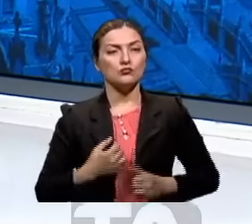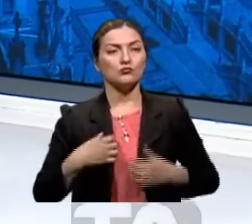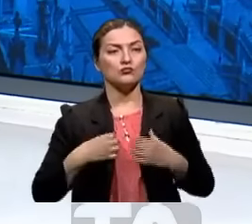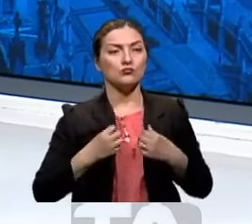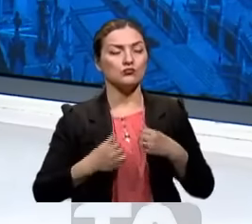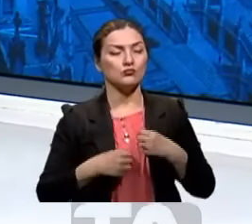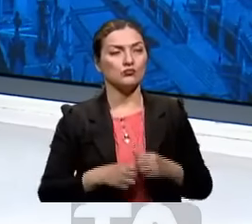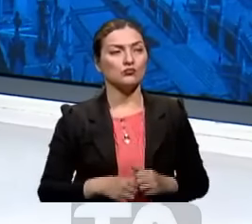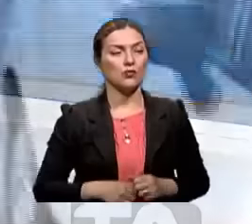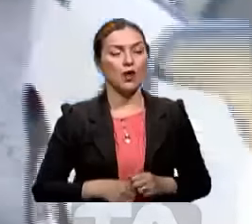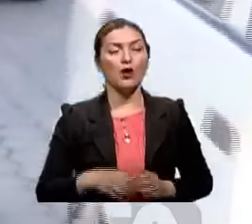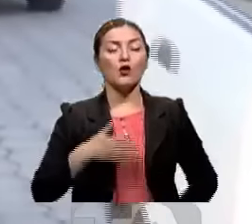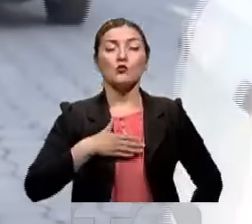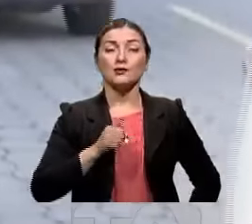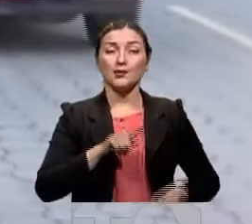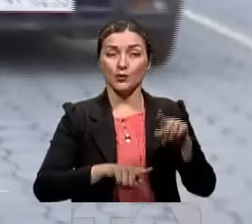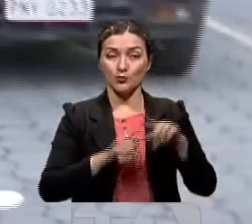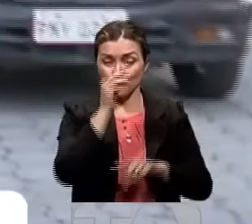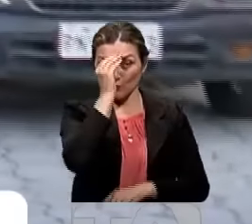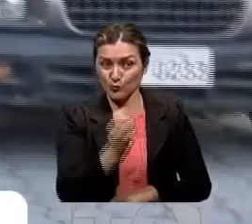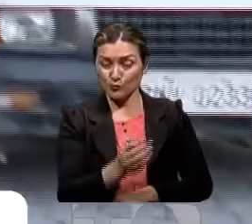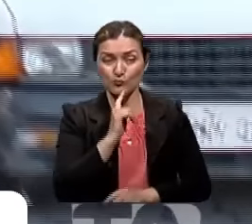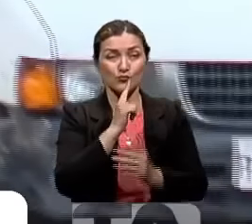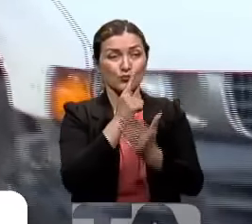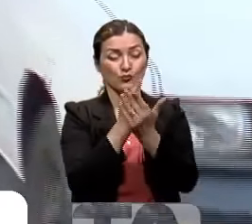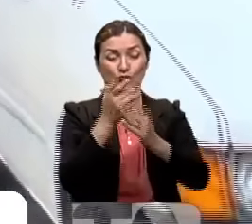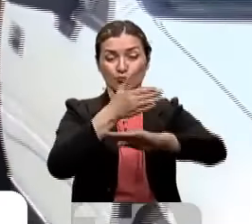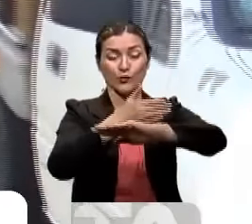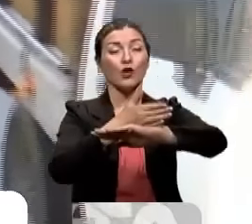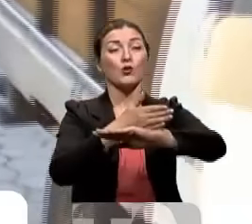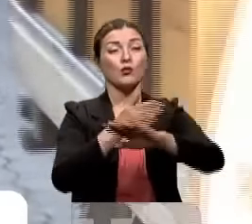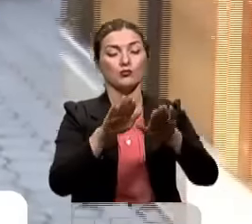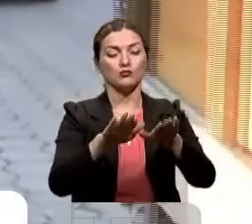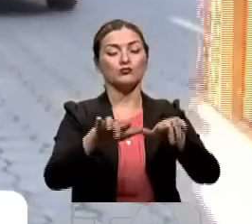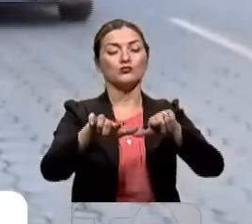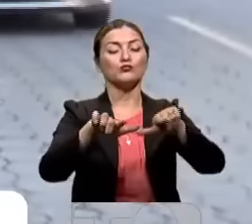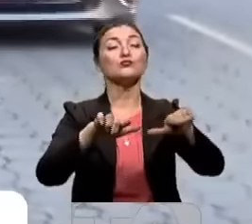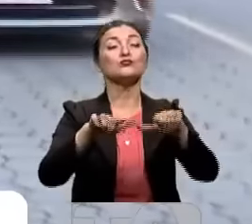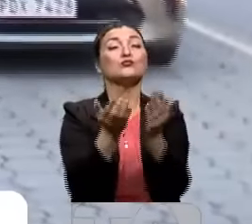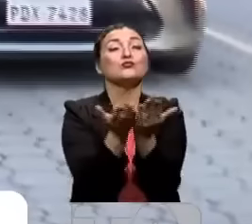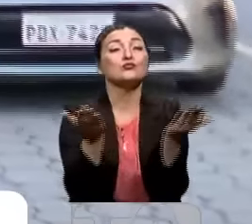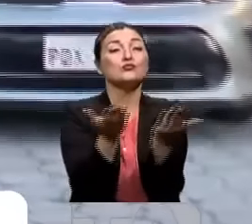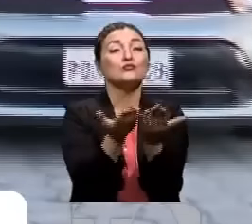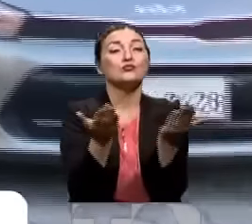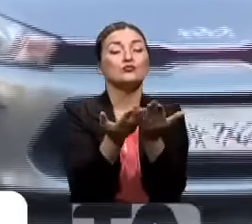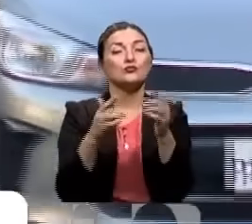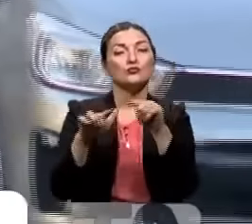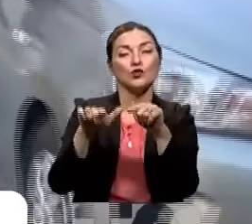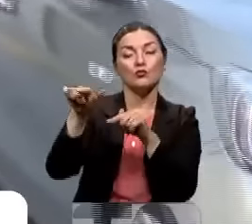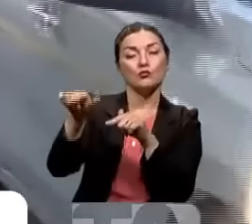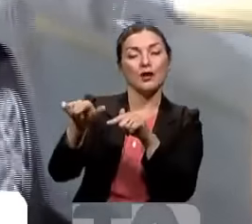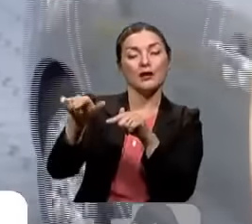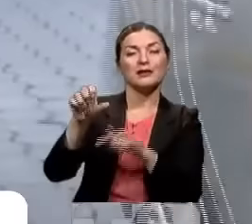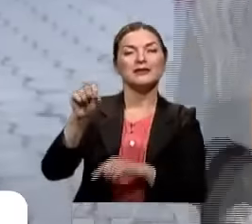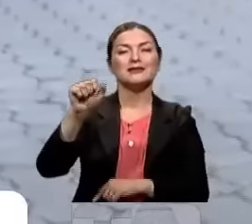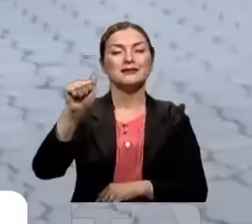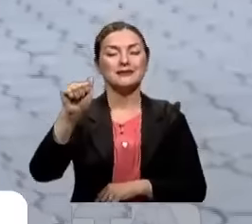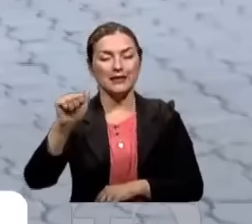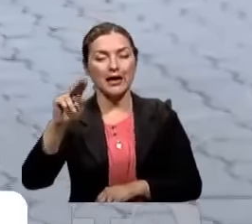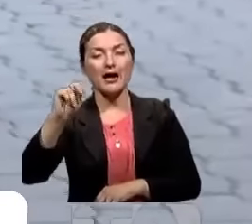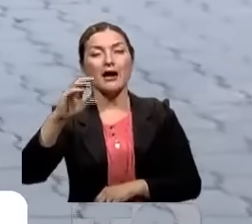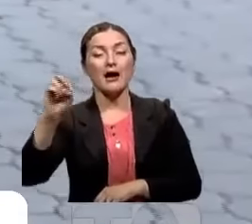Así es, ¿qué tal amigos televidentes? Buenos días, tal como bien lo mencionaron, nosotros nos encontramos justamente acá en el sector de San Carlos, en el sur